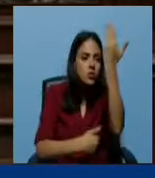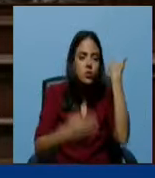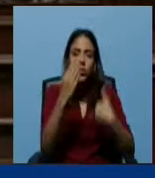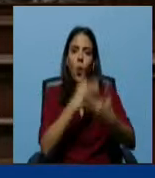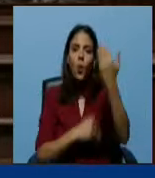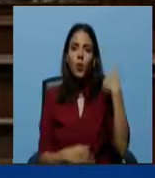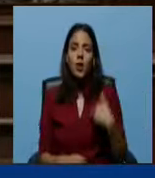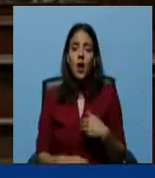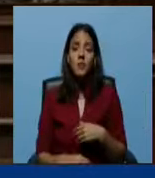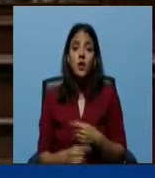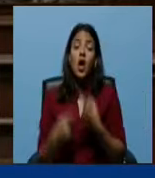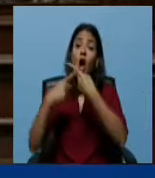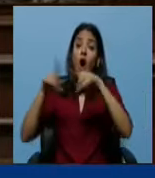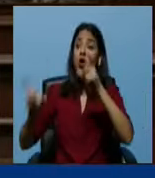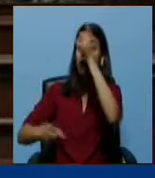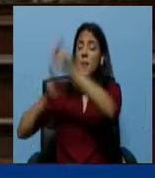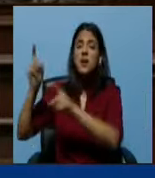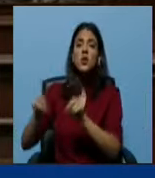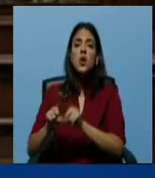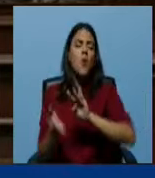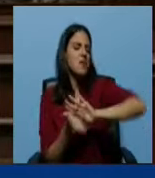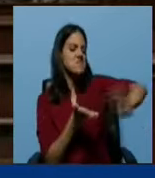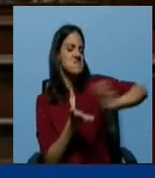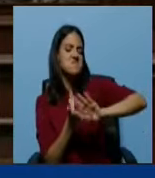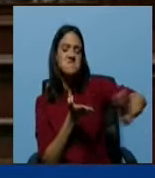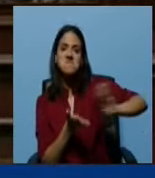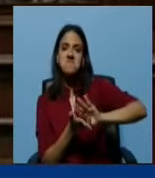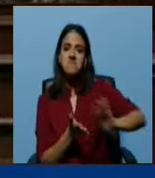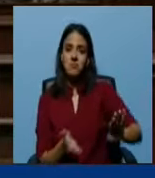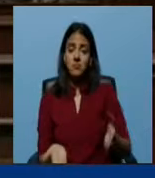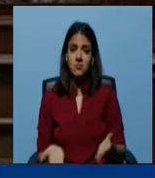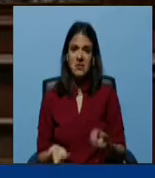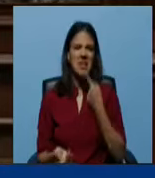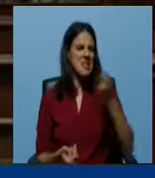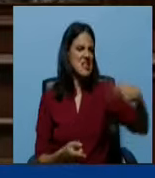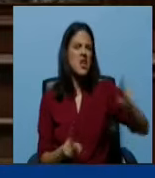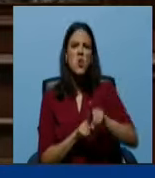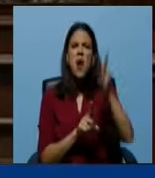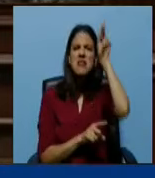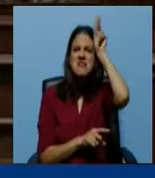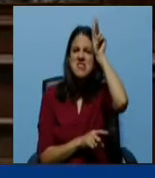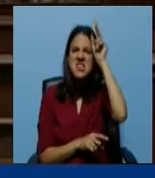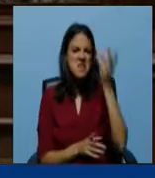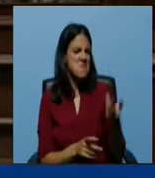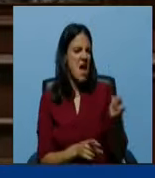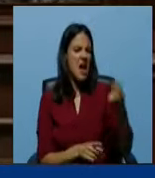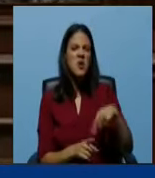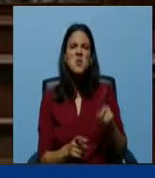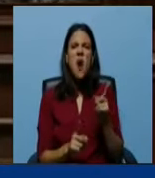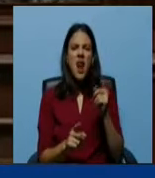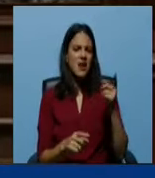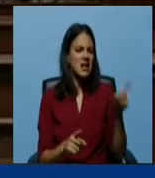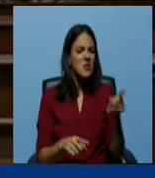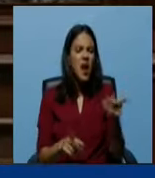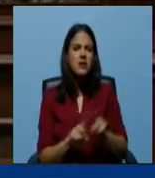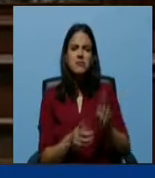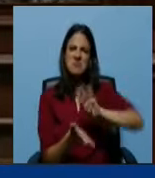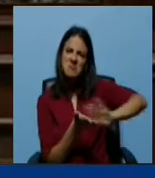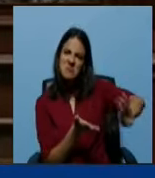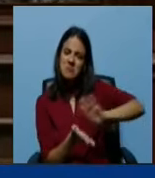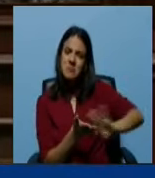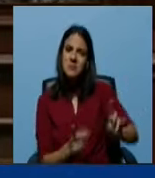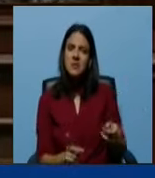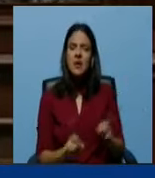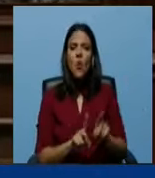Otros habían negado esa generación y los llamaron chiriperos y los llamaron quién sabe cómo. Eran los que